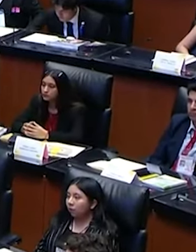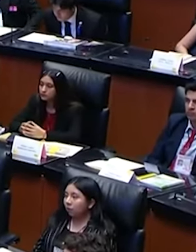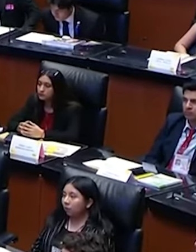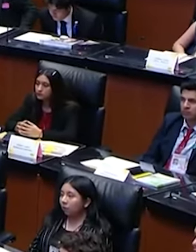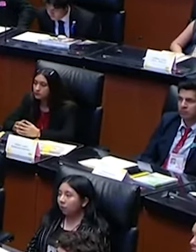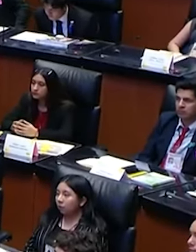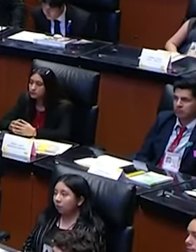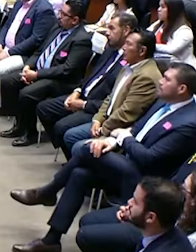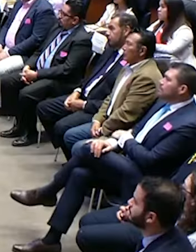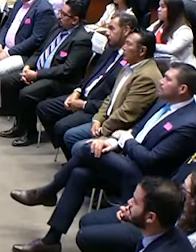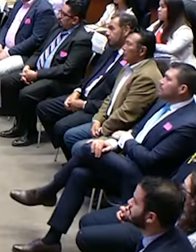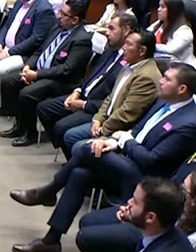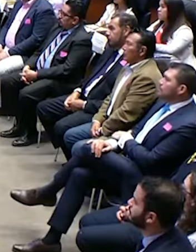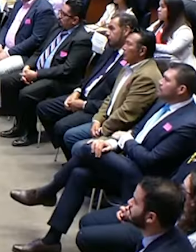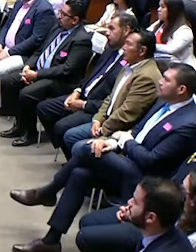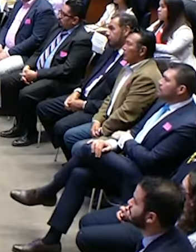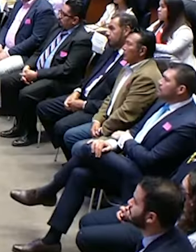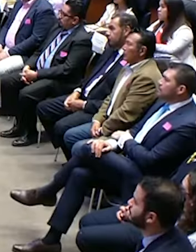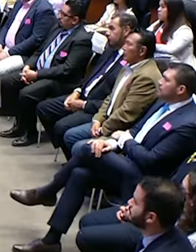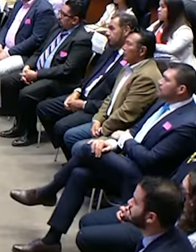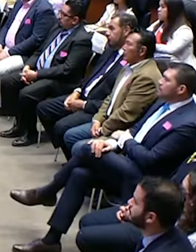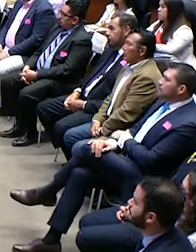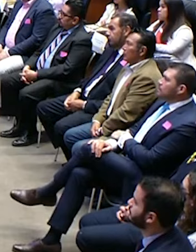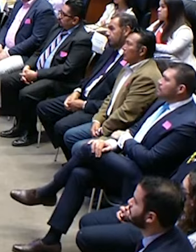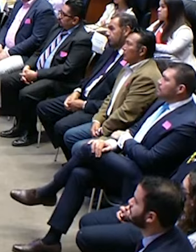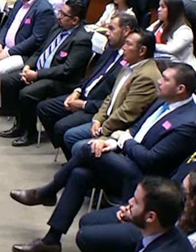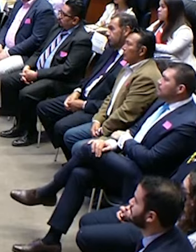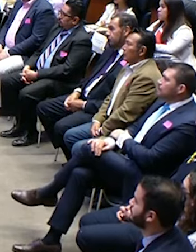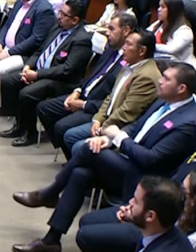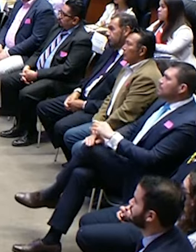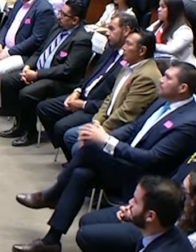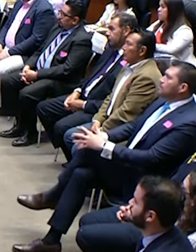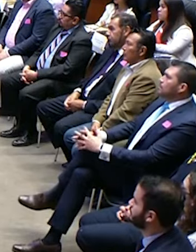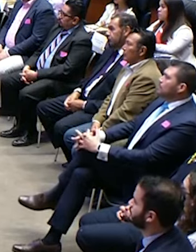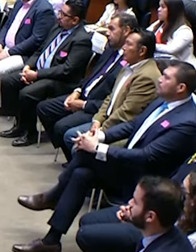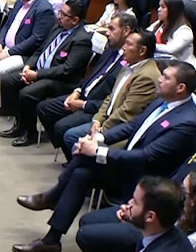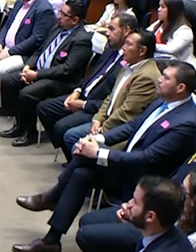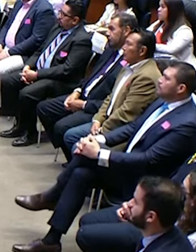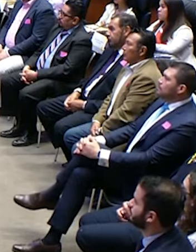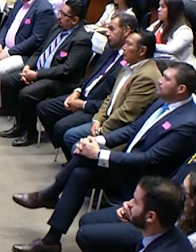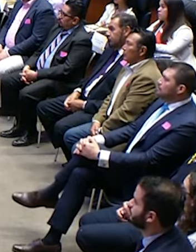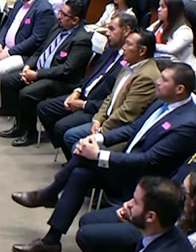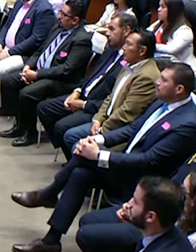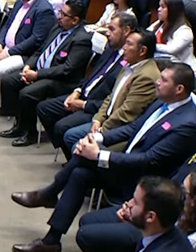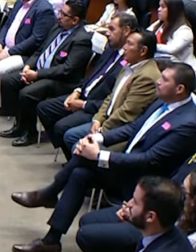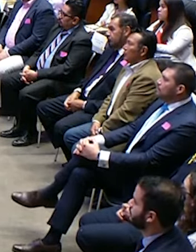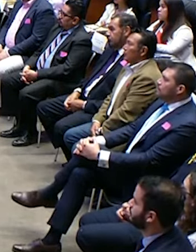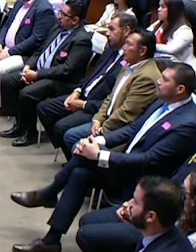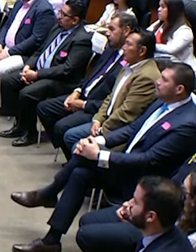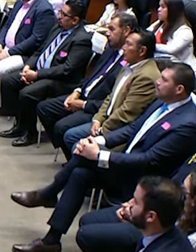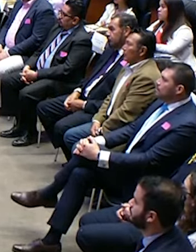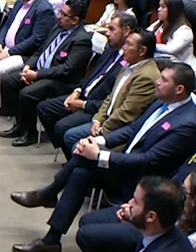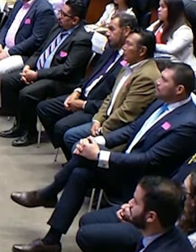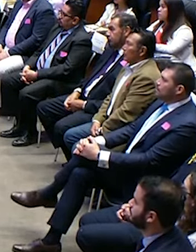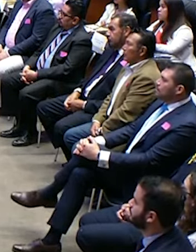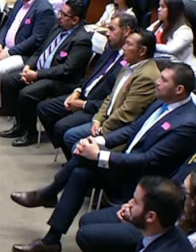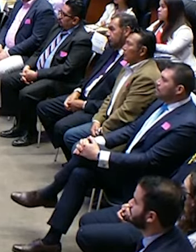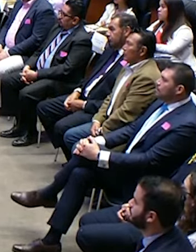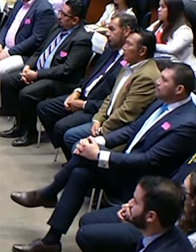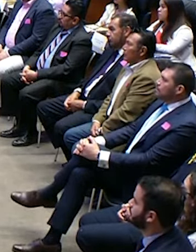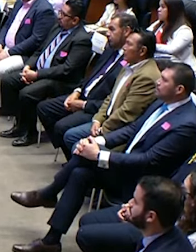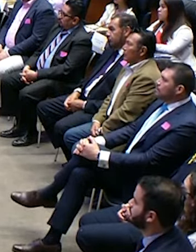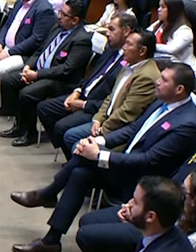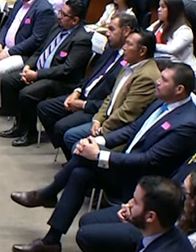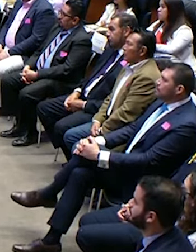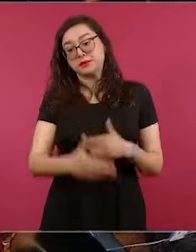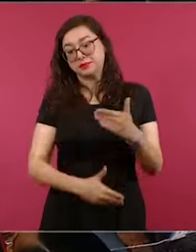199 en contra y cuatro abstenciones la mayoría oficialista logró la aprobación de la iniciativa en lo particular por lo que ahora el dictamen pasará al senado de la República